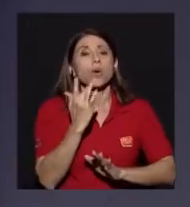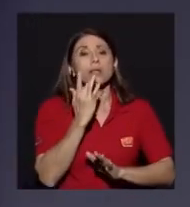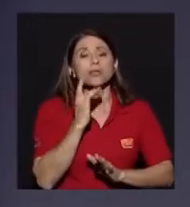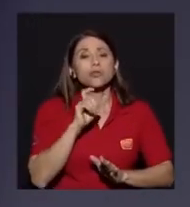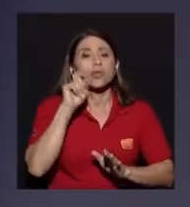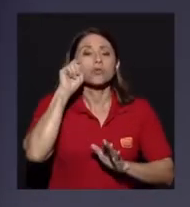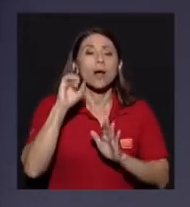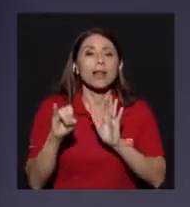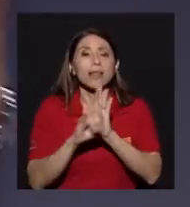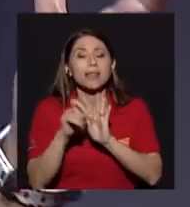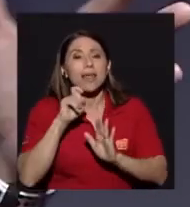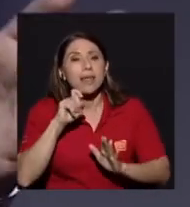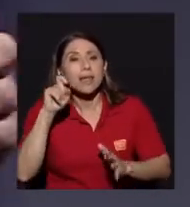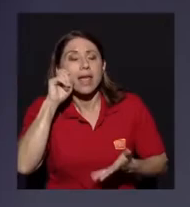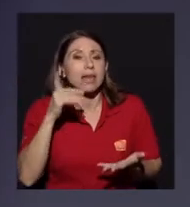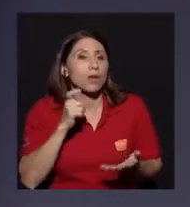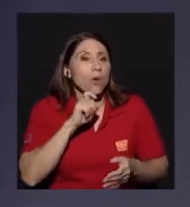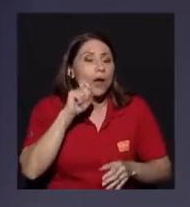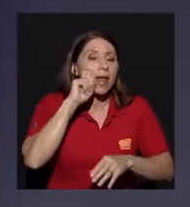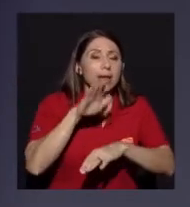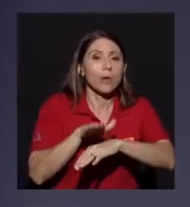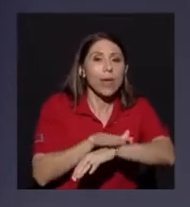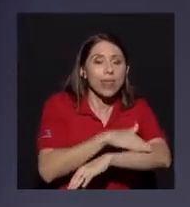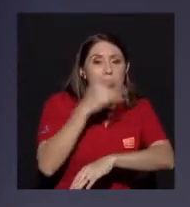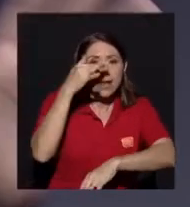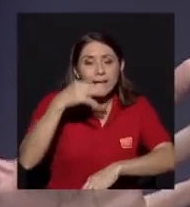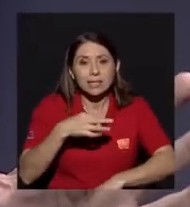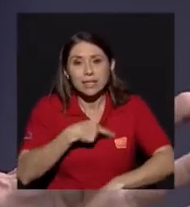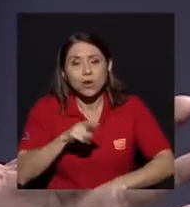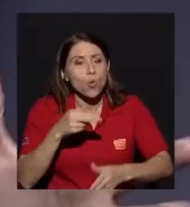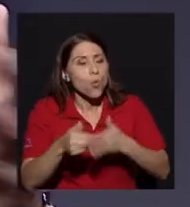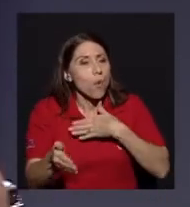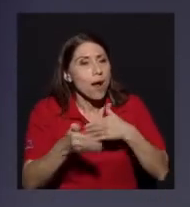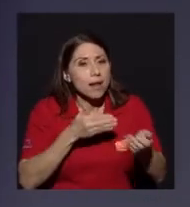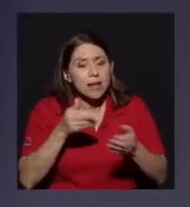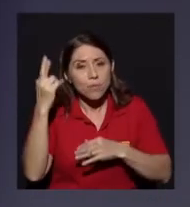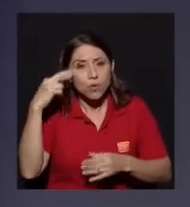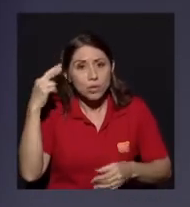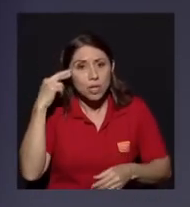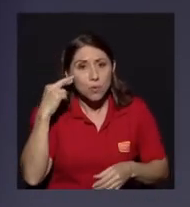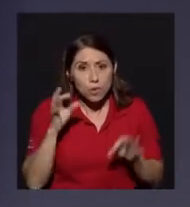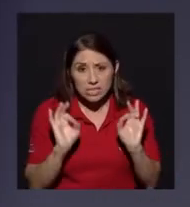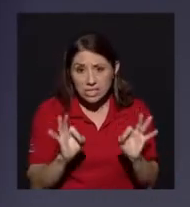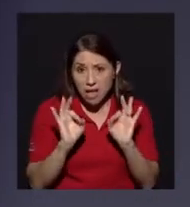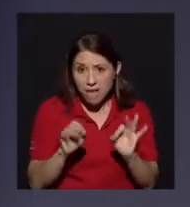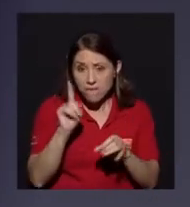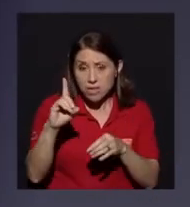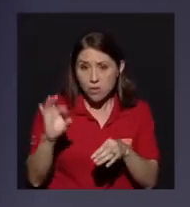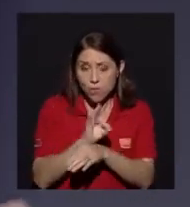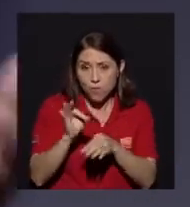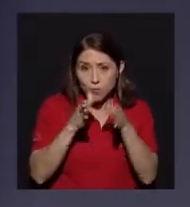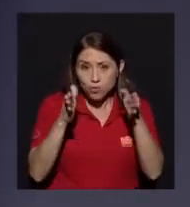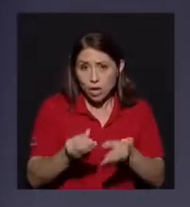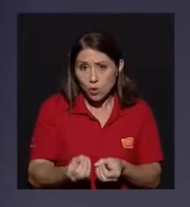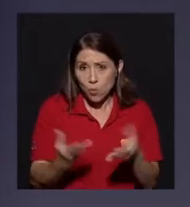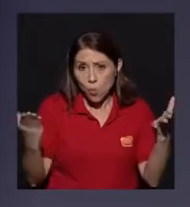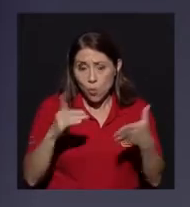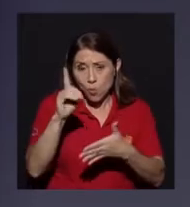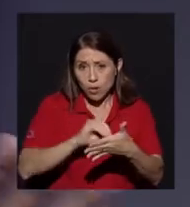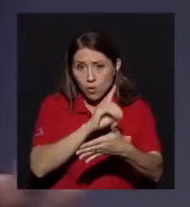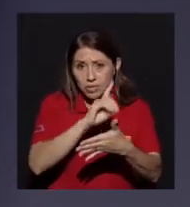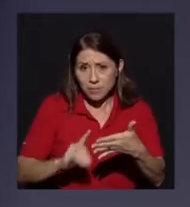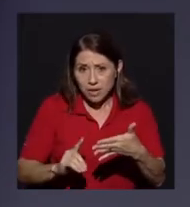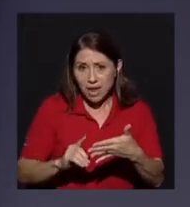género y etnia creencia religión por cualquier motivo nos parece bien que un funcionario funcionario pública de escribir